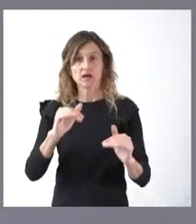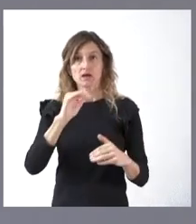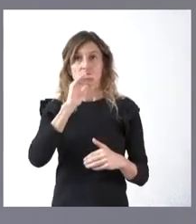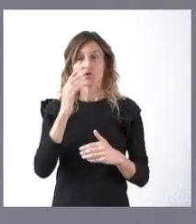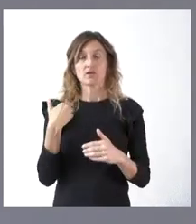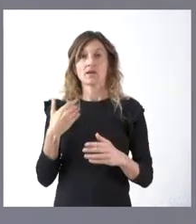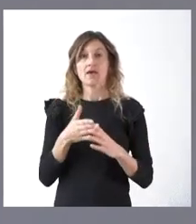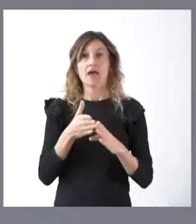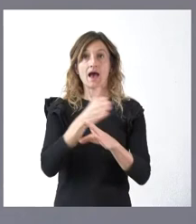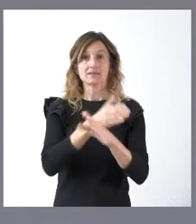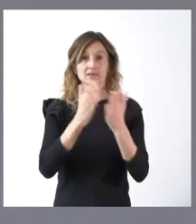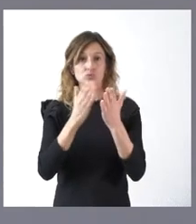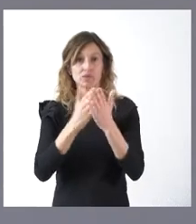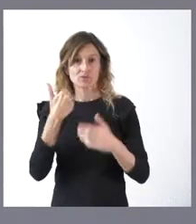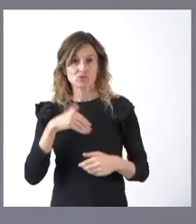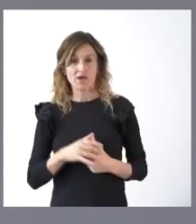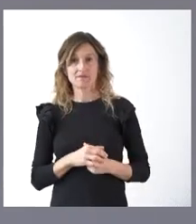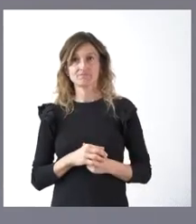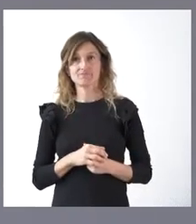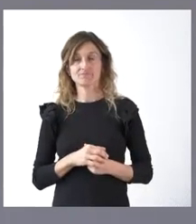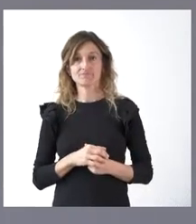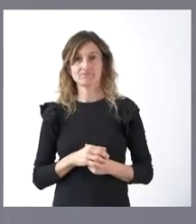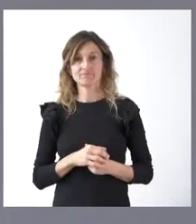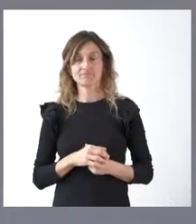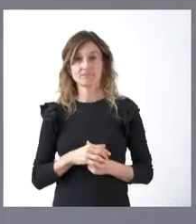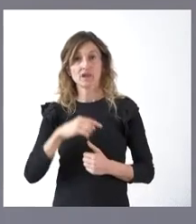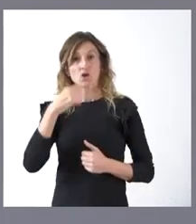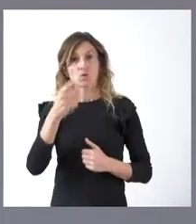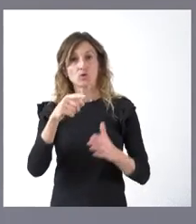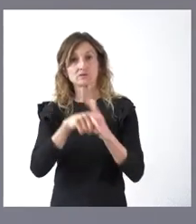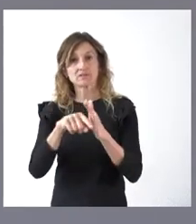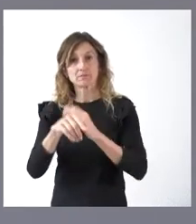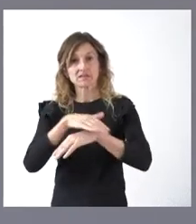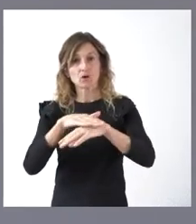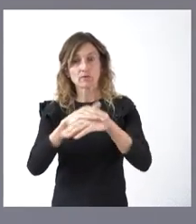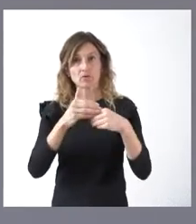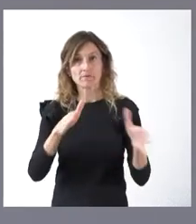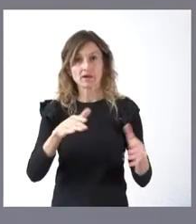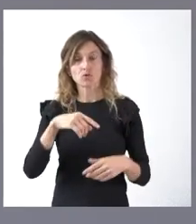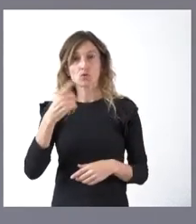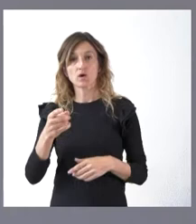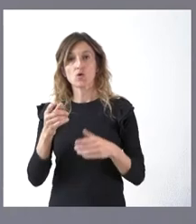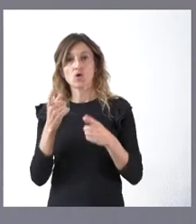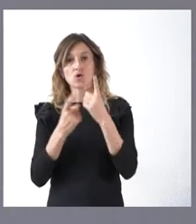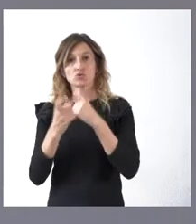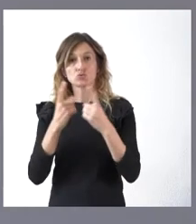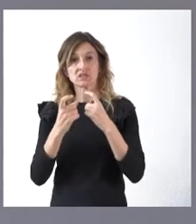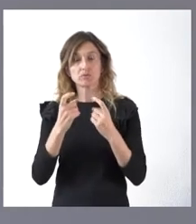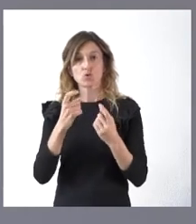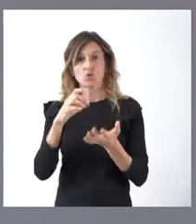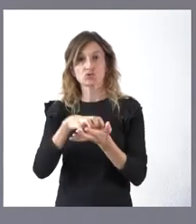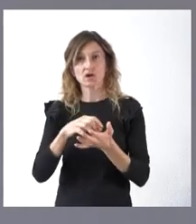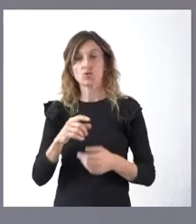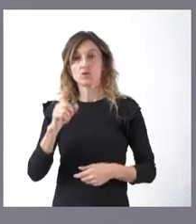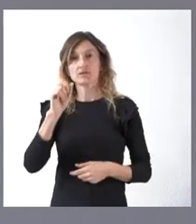habíamos estudiado y porque lo habíamos llevado a cabo y porque luego hemos tenido el trámite de gobierno abierto y luego el trámite del consejo consultivo y luego